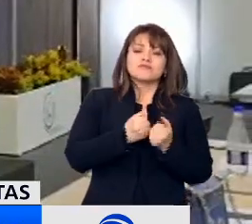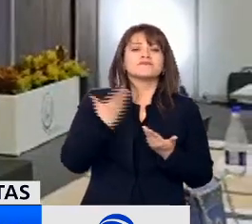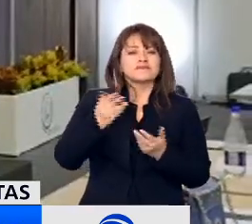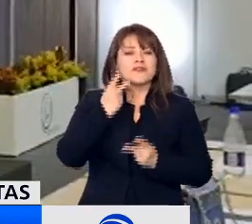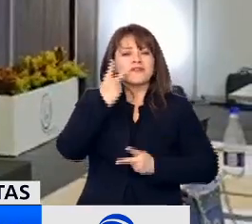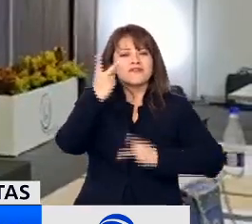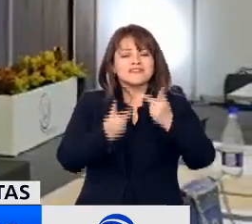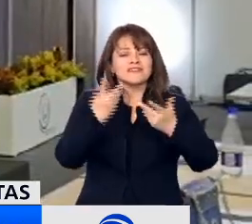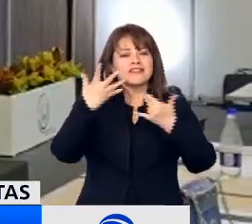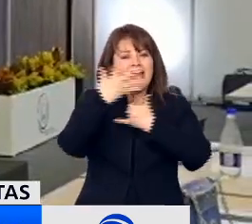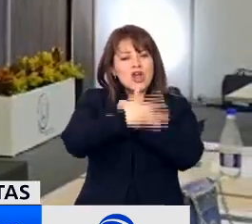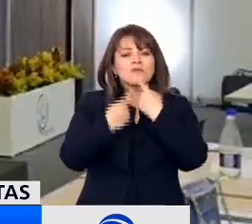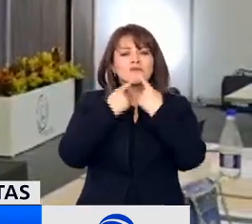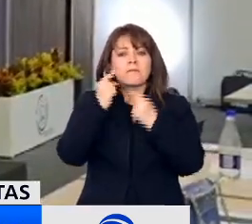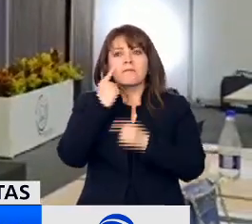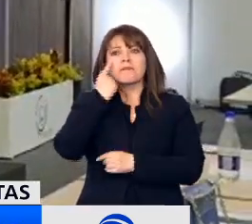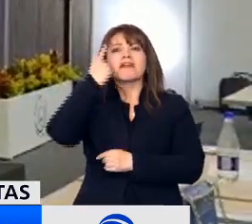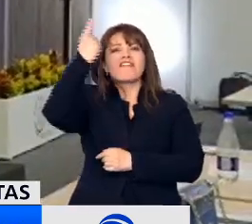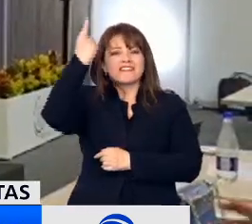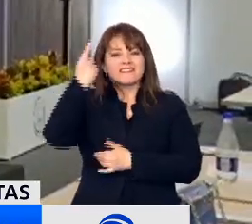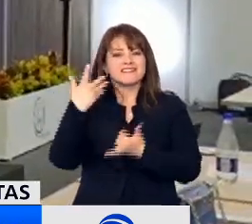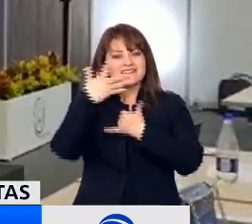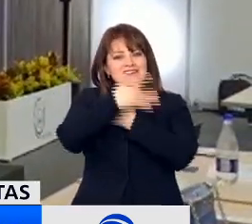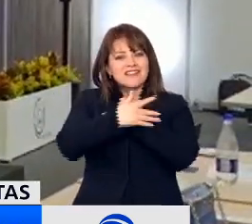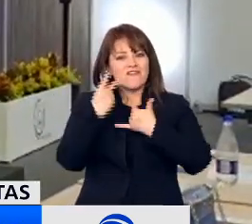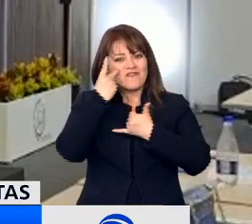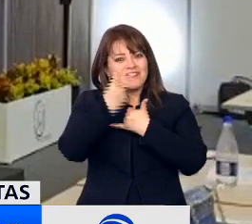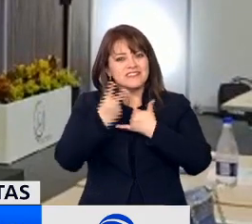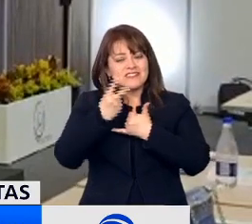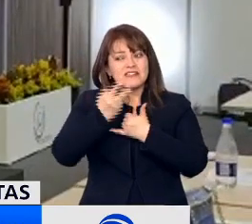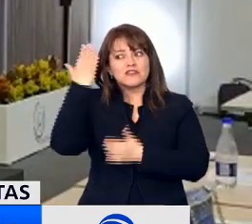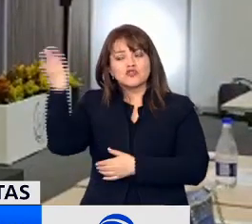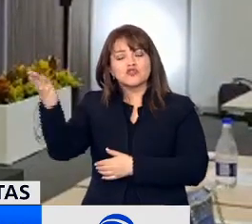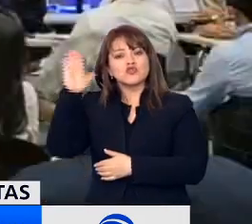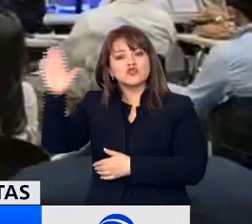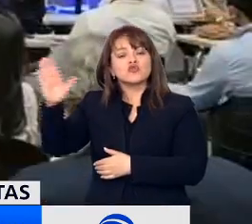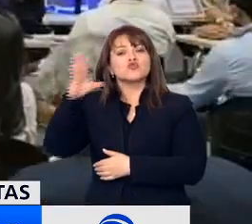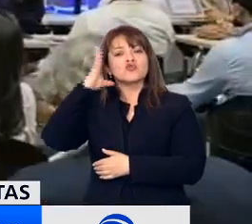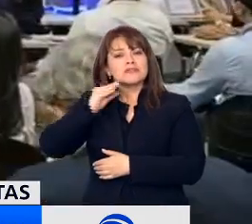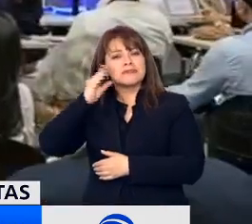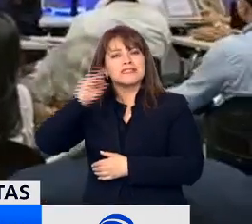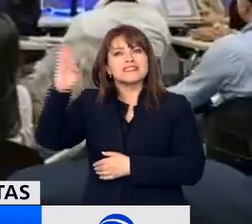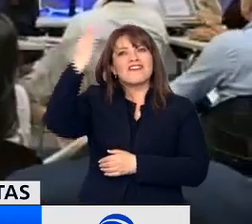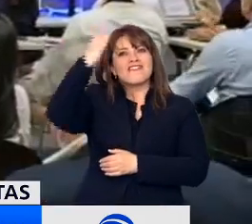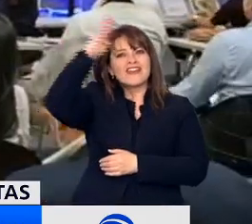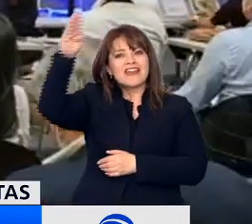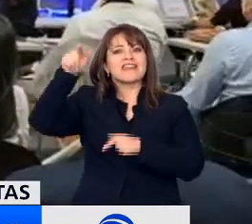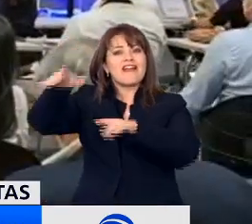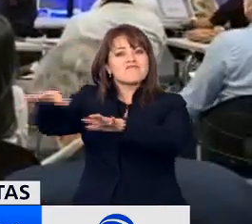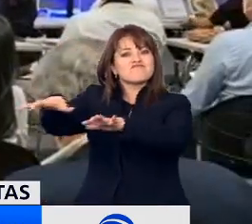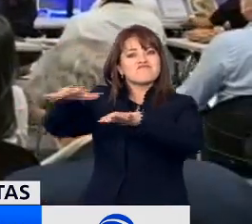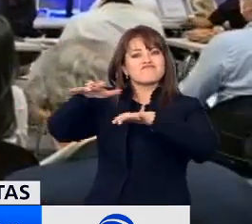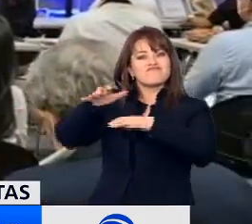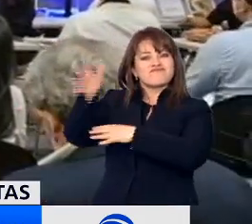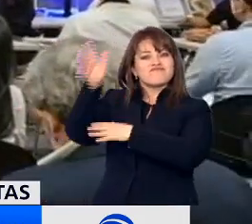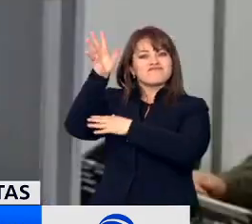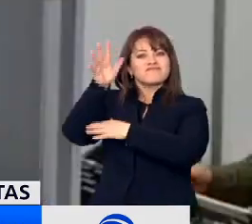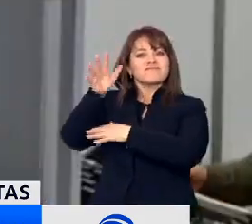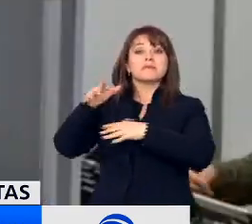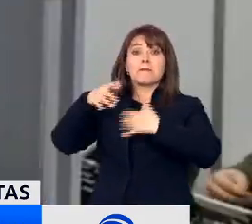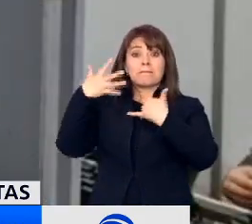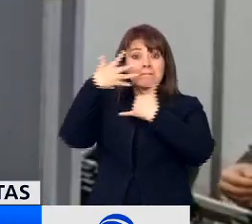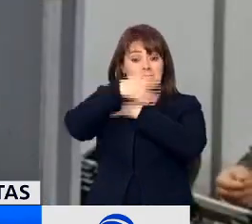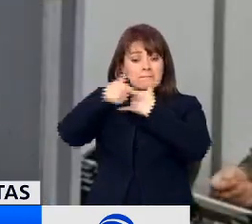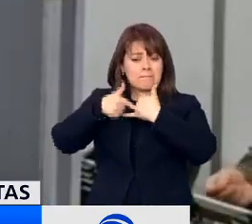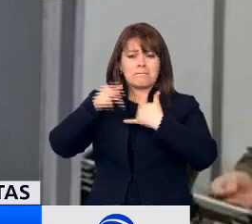a Colombia, explicó que era la primera vez que venía y contó de su experiencia en Barranquilla, donde se realiza el Congreso. Un país que no